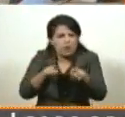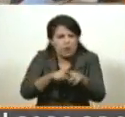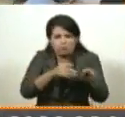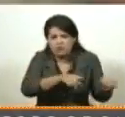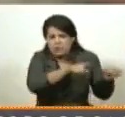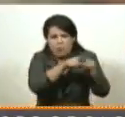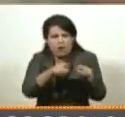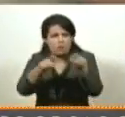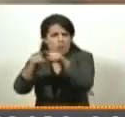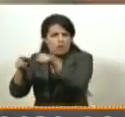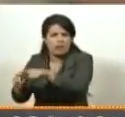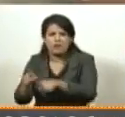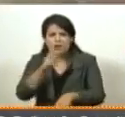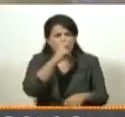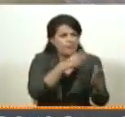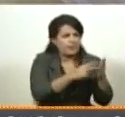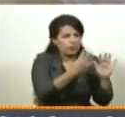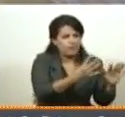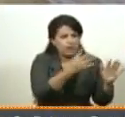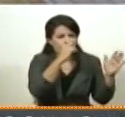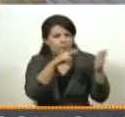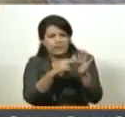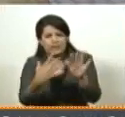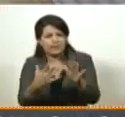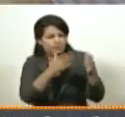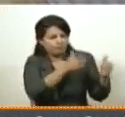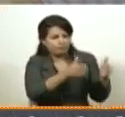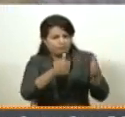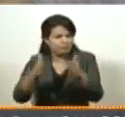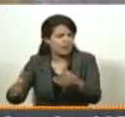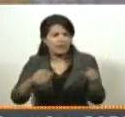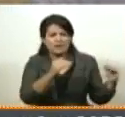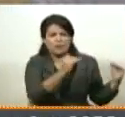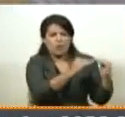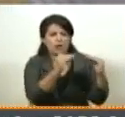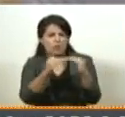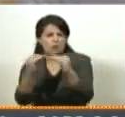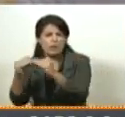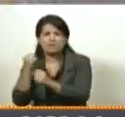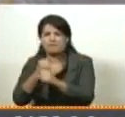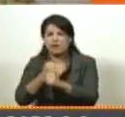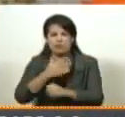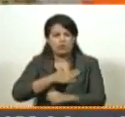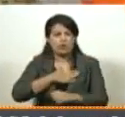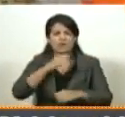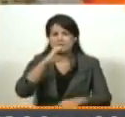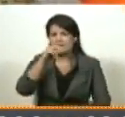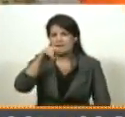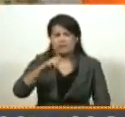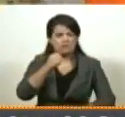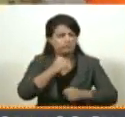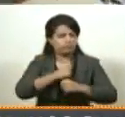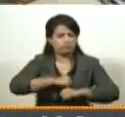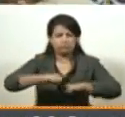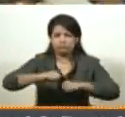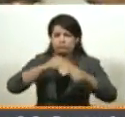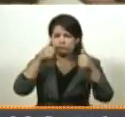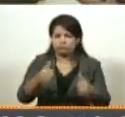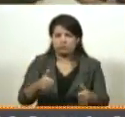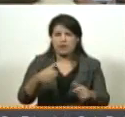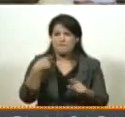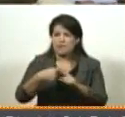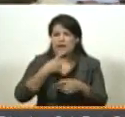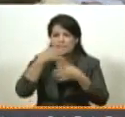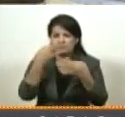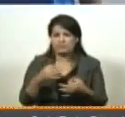2009 o el 2010. Es un proceso electoral que la administración electoral administra y garantiza, al